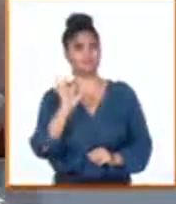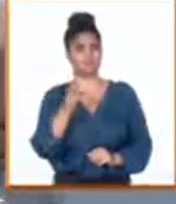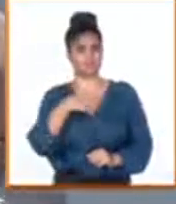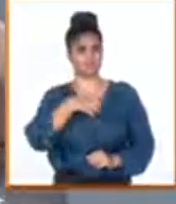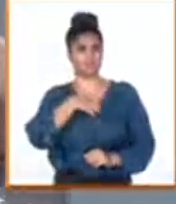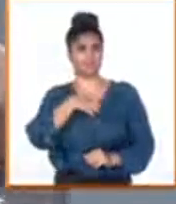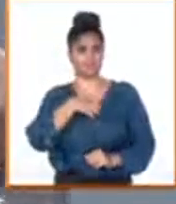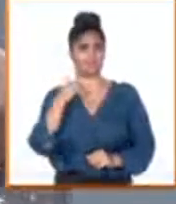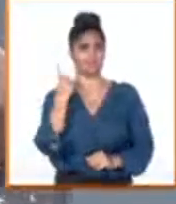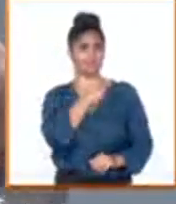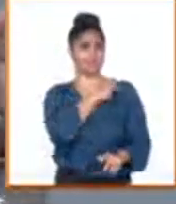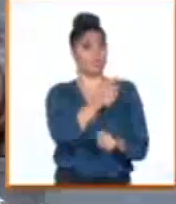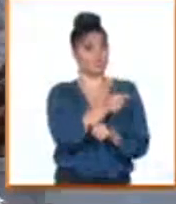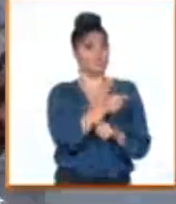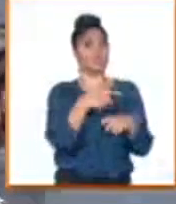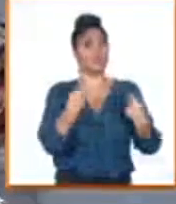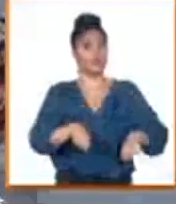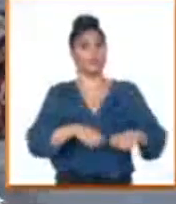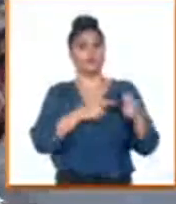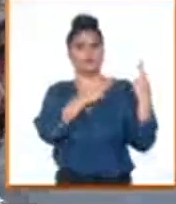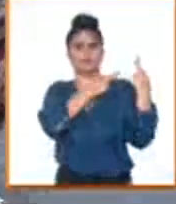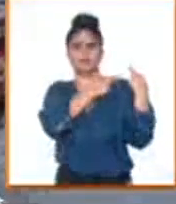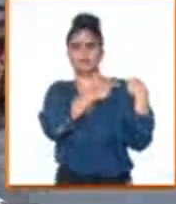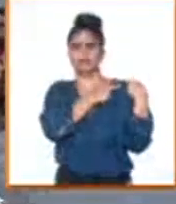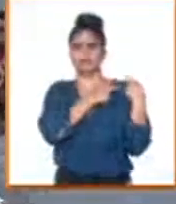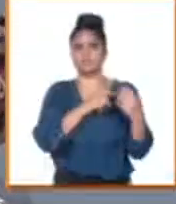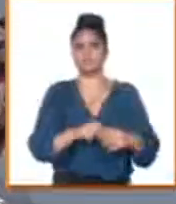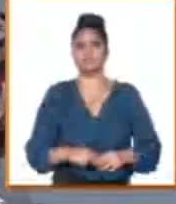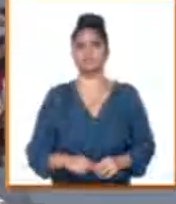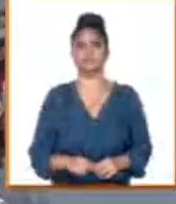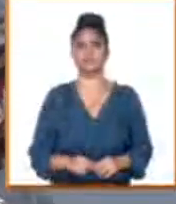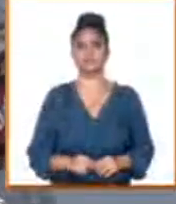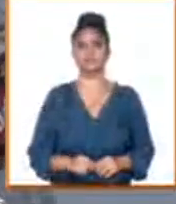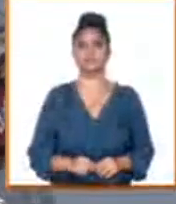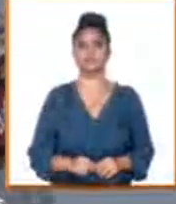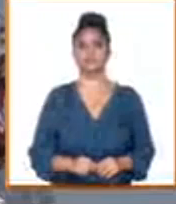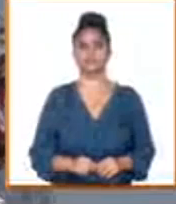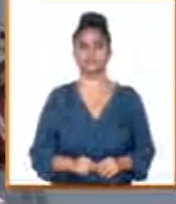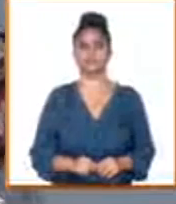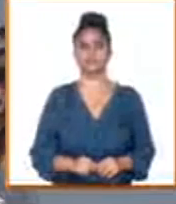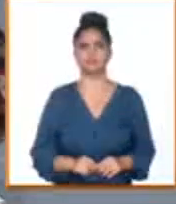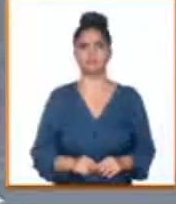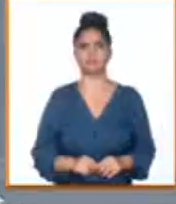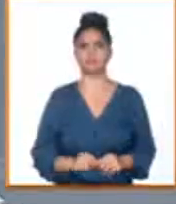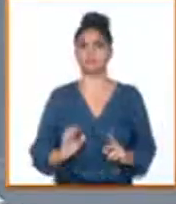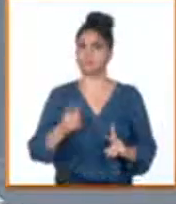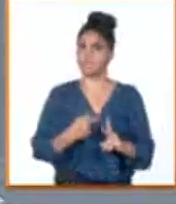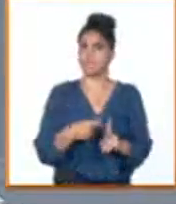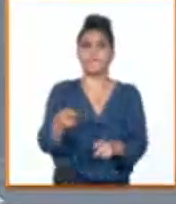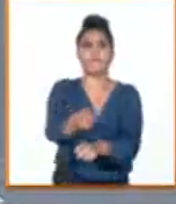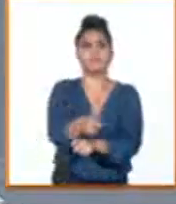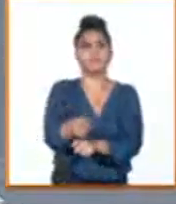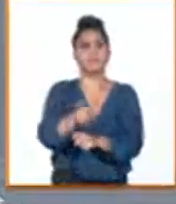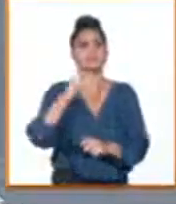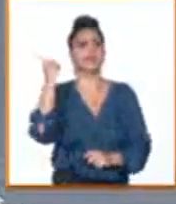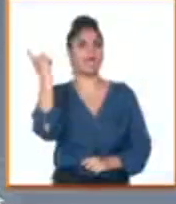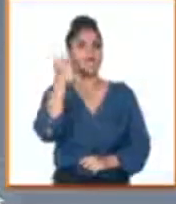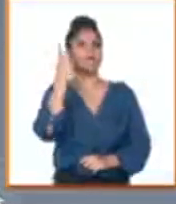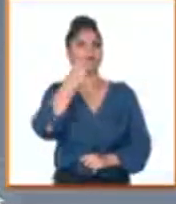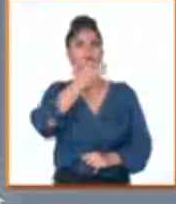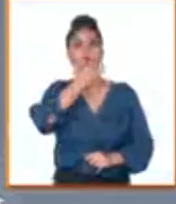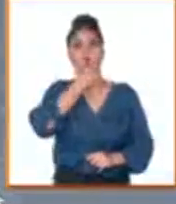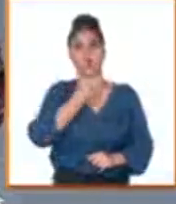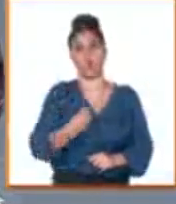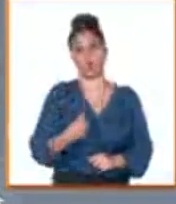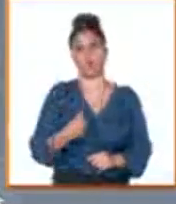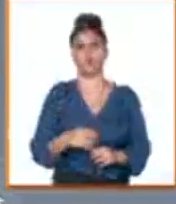actividad práctica también lo es. Y por tanto, en la medida que el ciudadano cubano sea la figura que aprenda más sobre